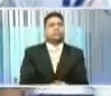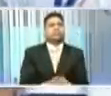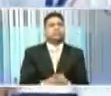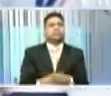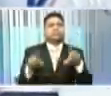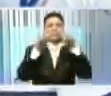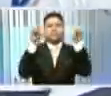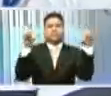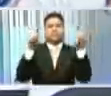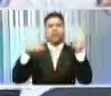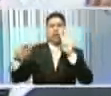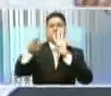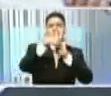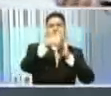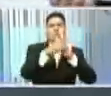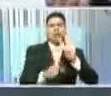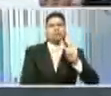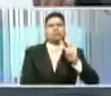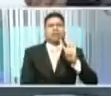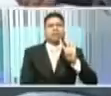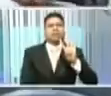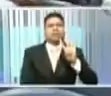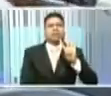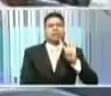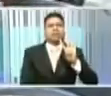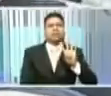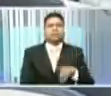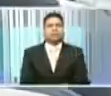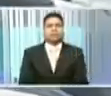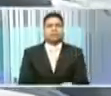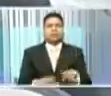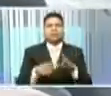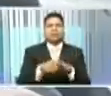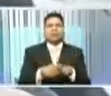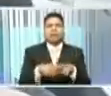cuarta etapa. La etapa Chávez, la llama él,